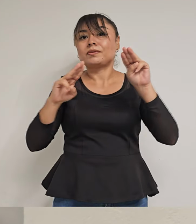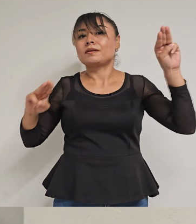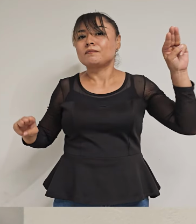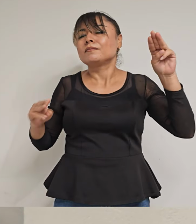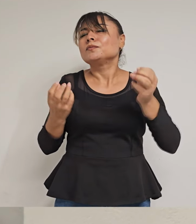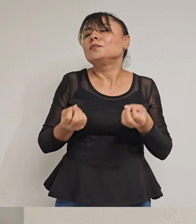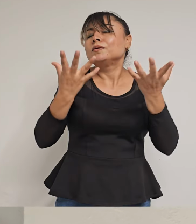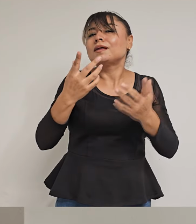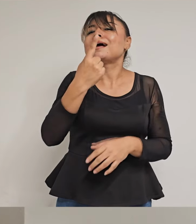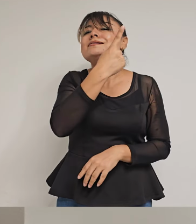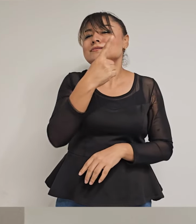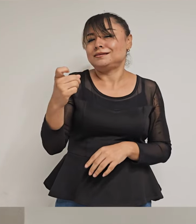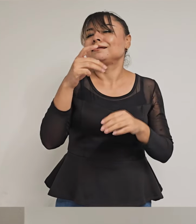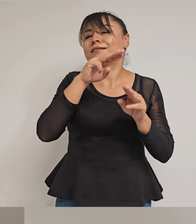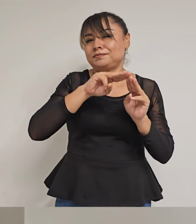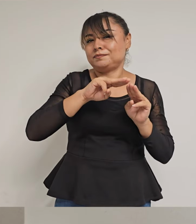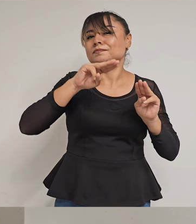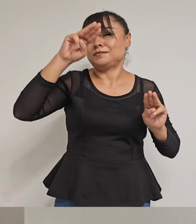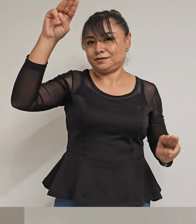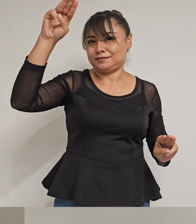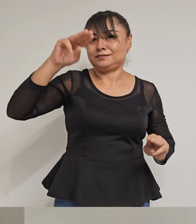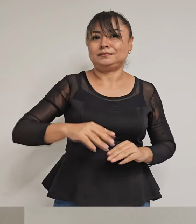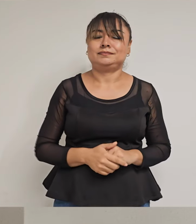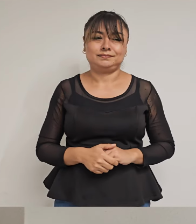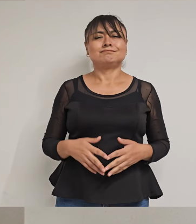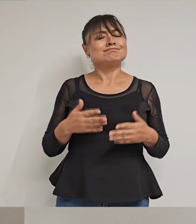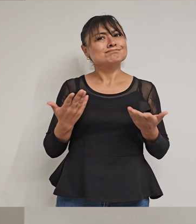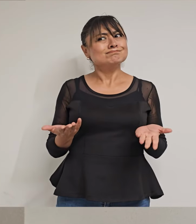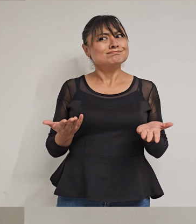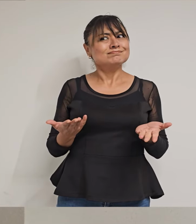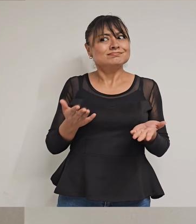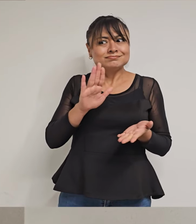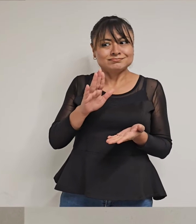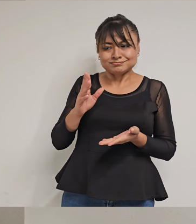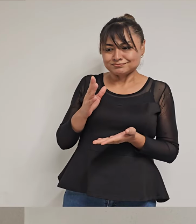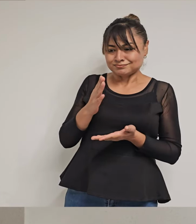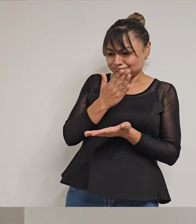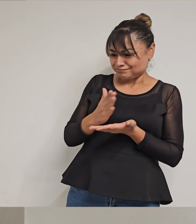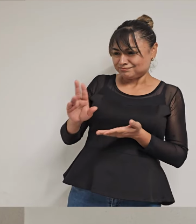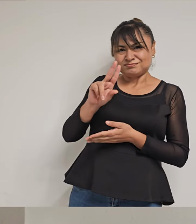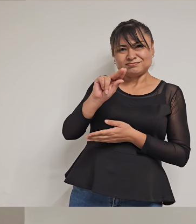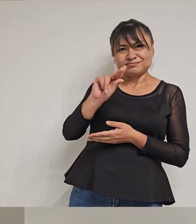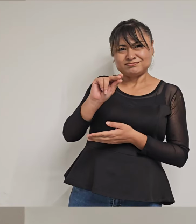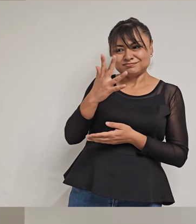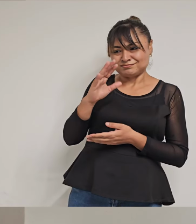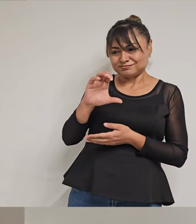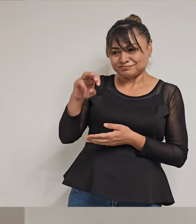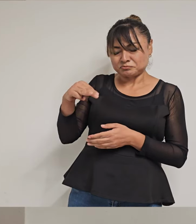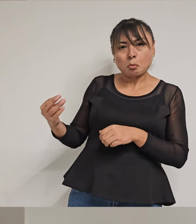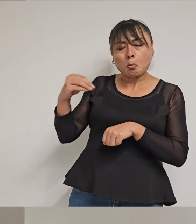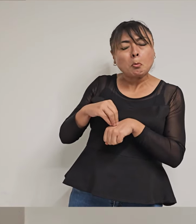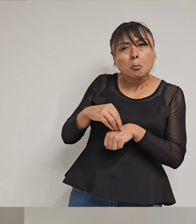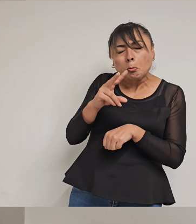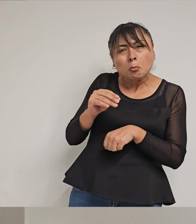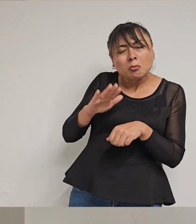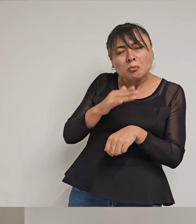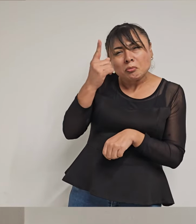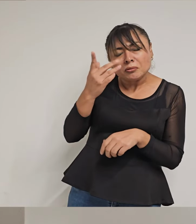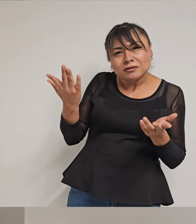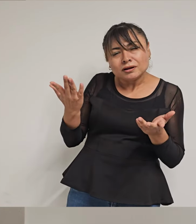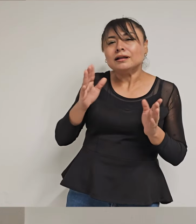son 100 metros. Arquitecto, ¿y por qué no estás considerando estos 85 centímetros que pusiste aquí? Bueno, en el caso de la rampa de la estación que yo fui a